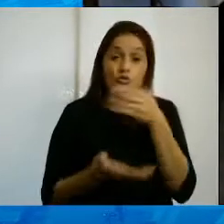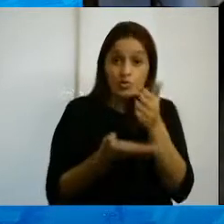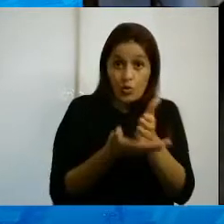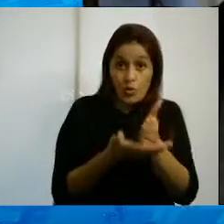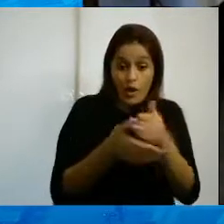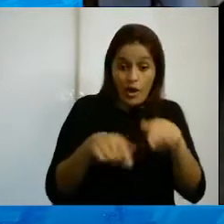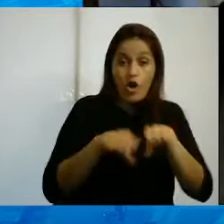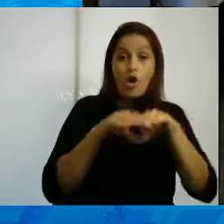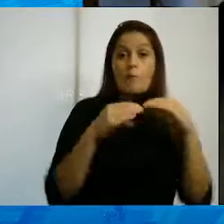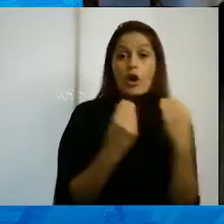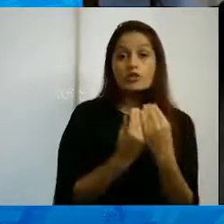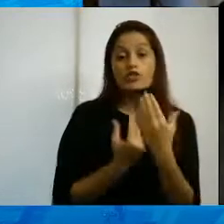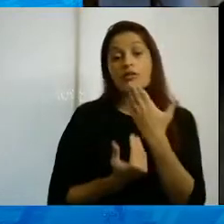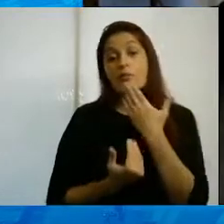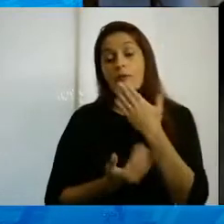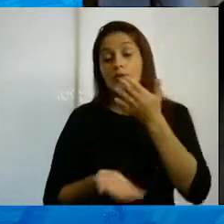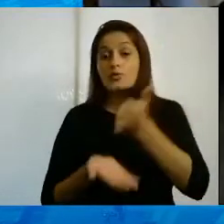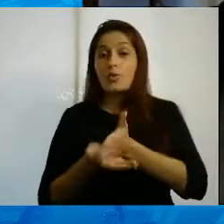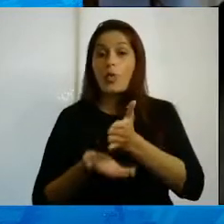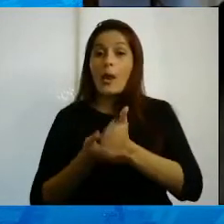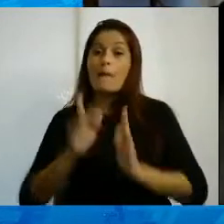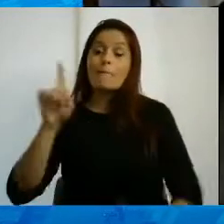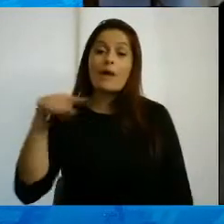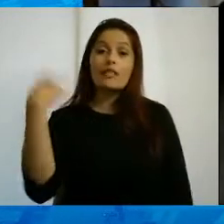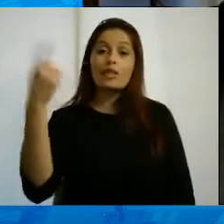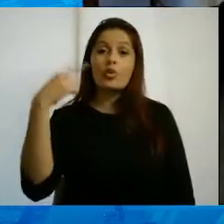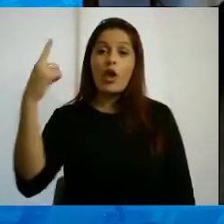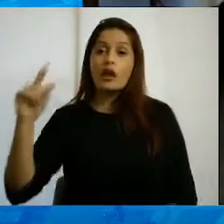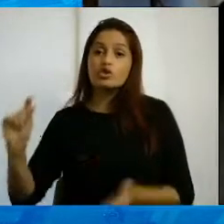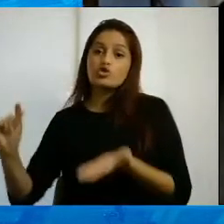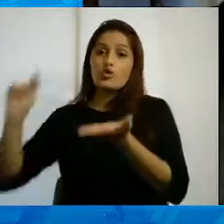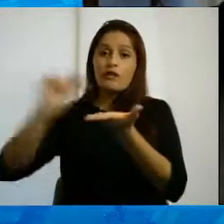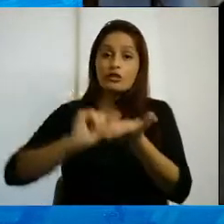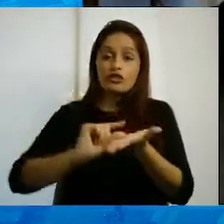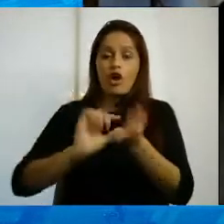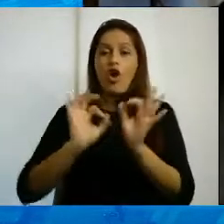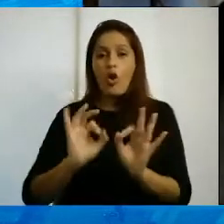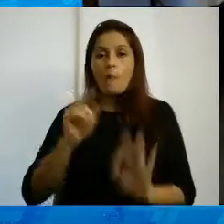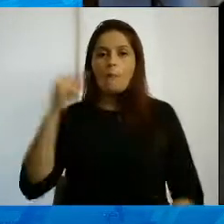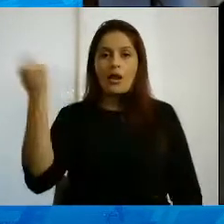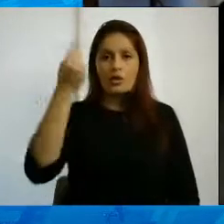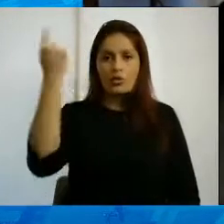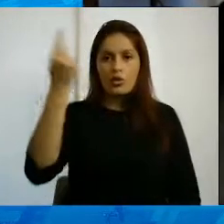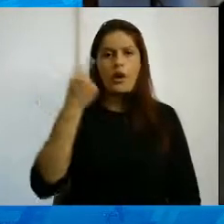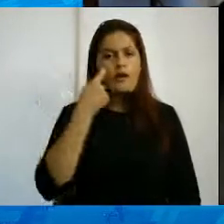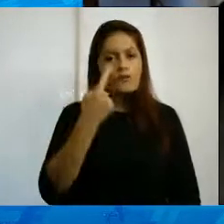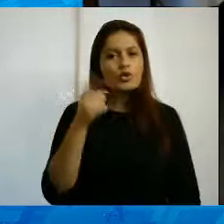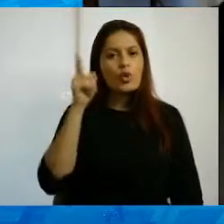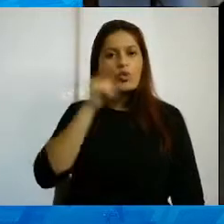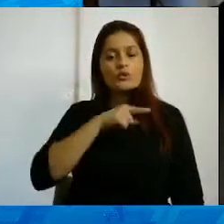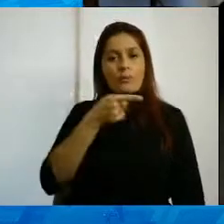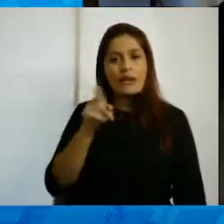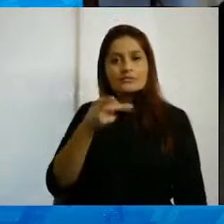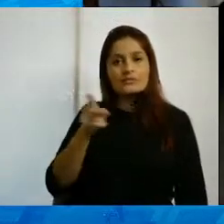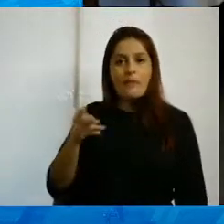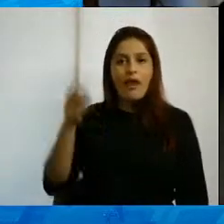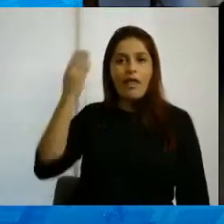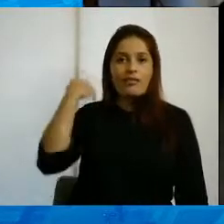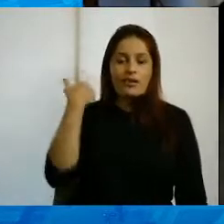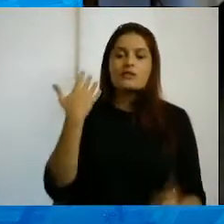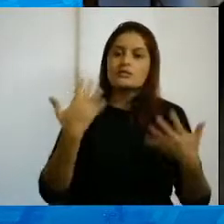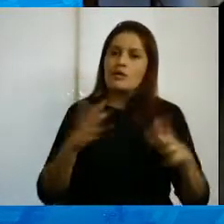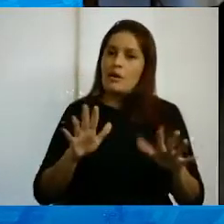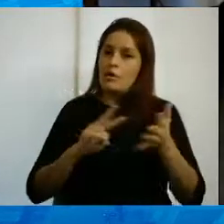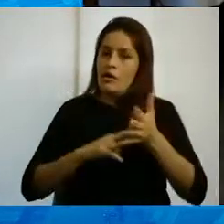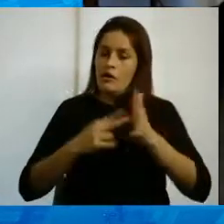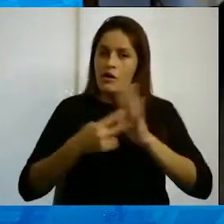la corporación como en los colegios particular subvencionado o particular, nos hemos visto la última semana afectados y no queremos que esto pase a mayor.